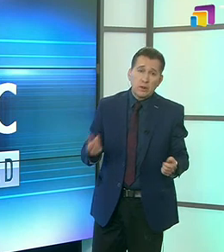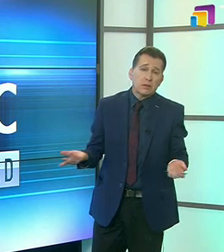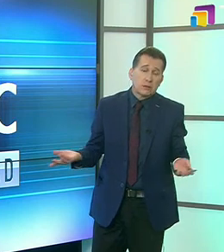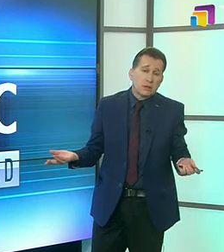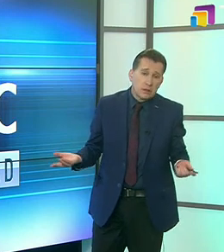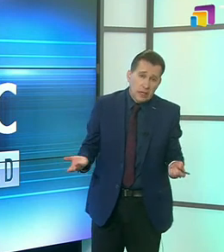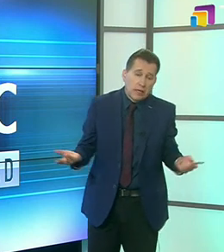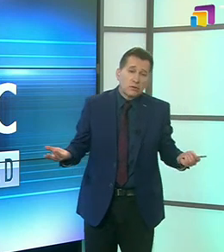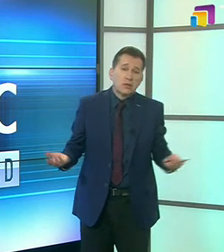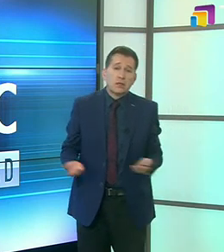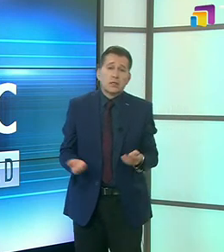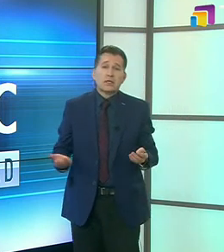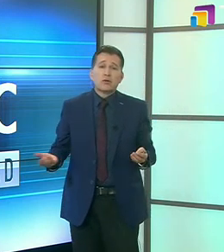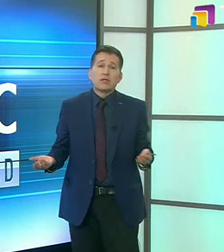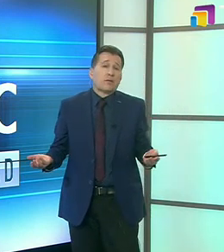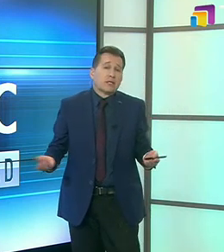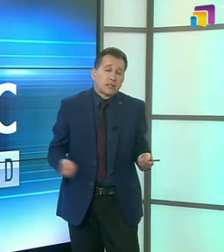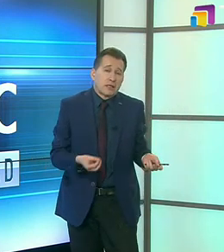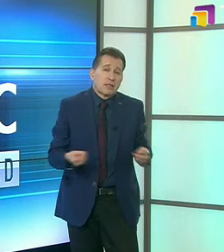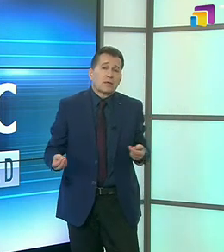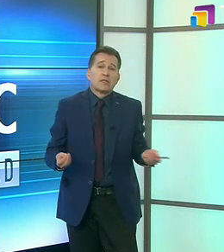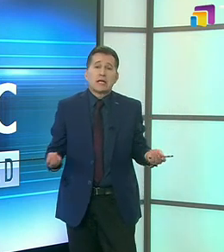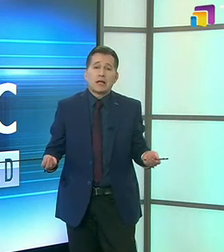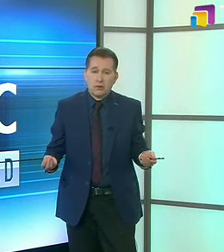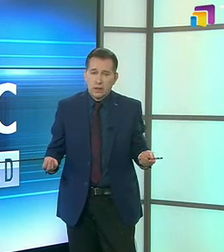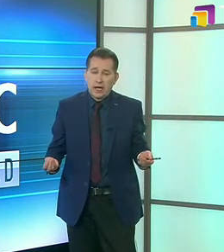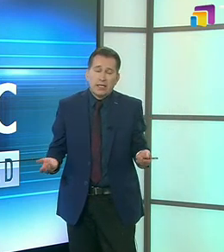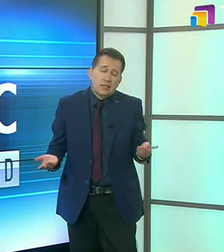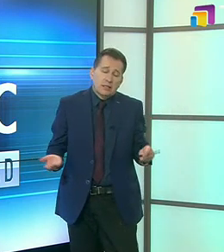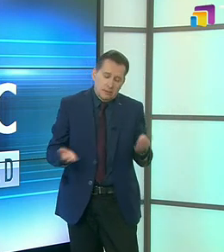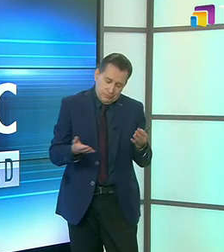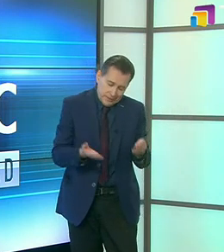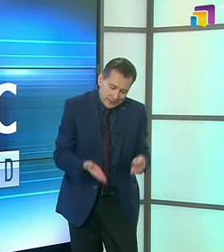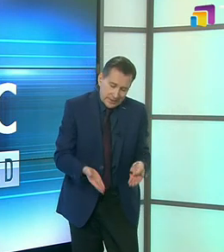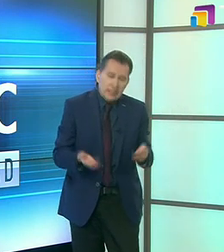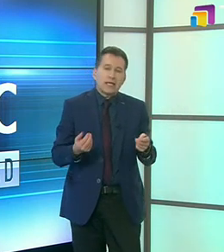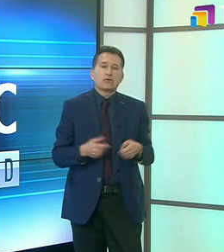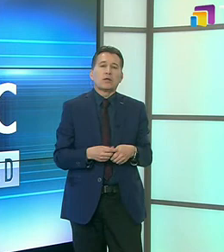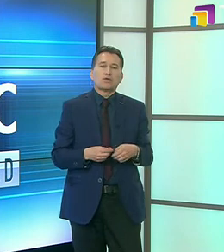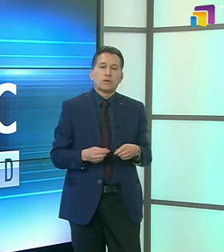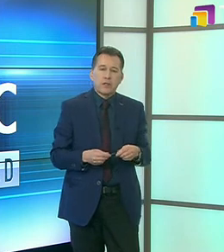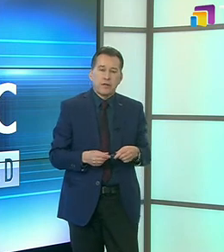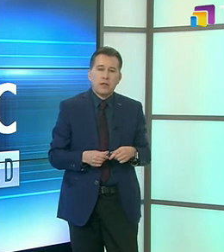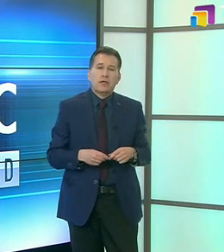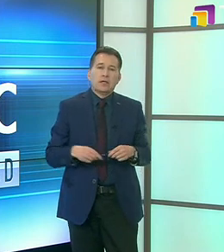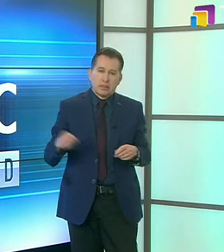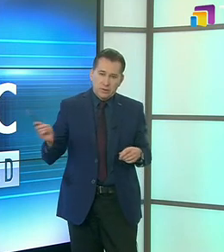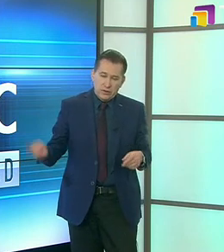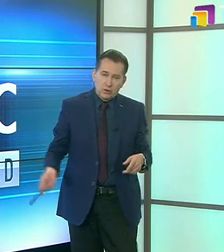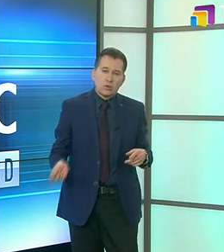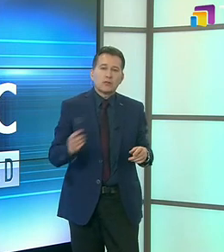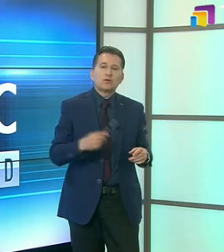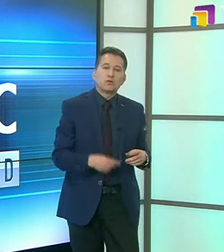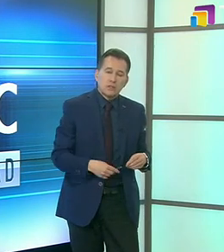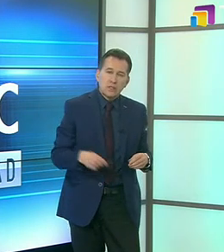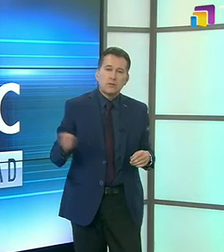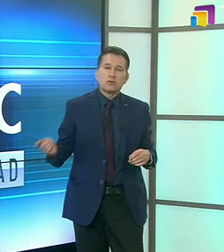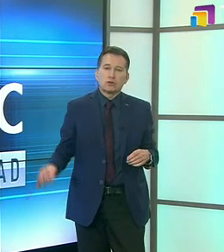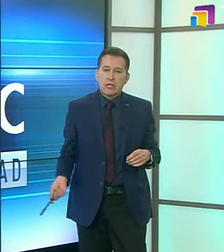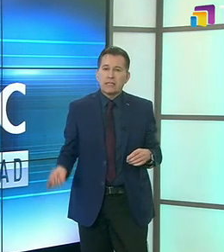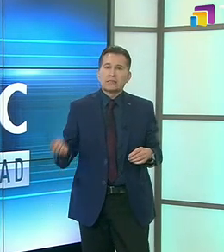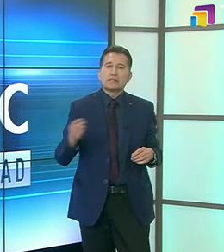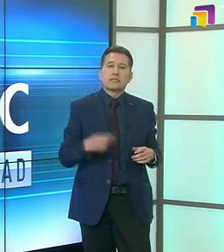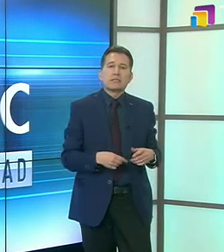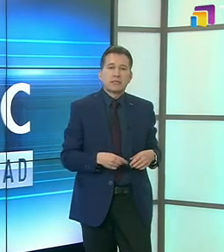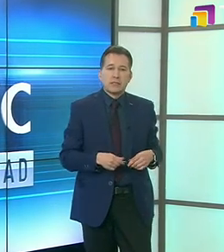necesita comer. Y claro, la única manera es tratar de vender algo. Ahí tiene que actuar la autoridad. Las prefecturas, los municipios,